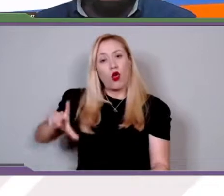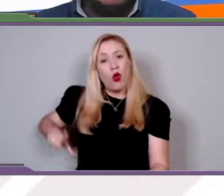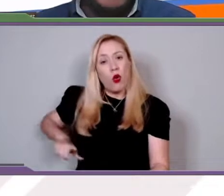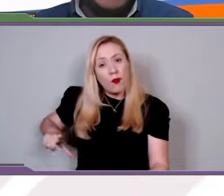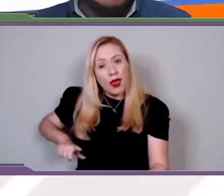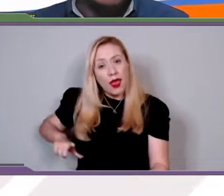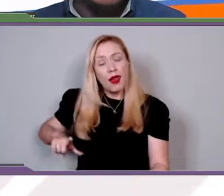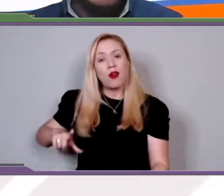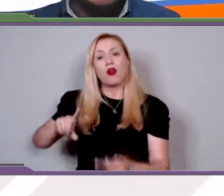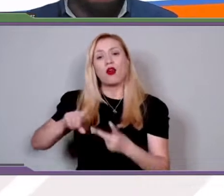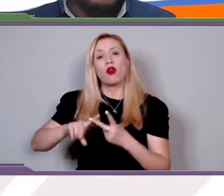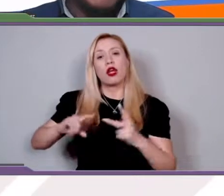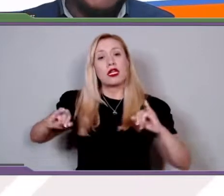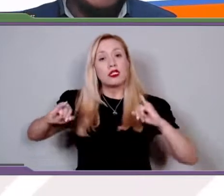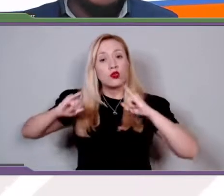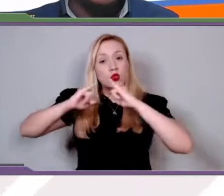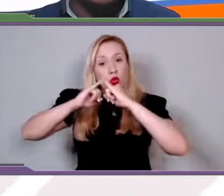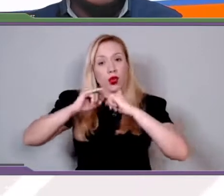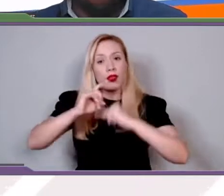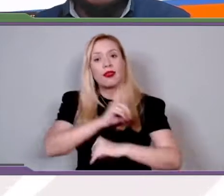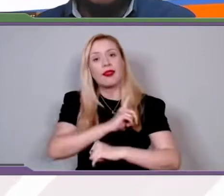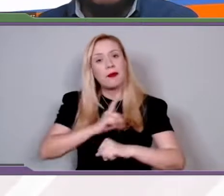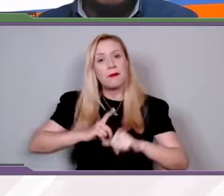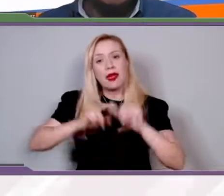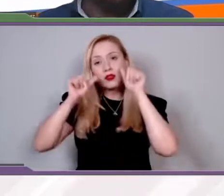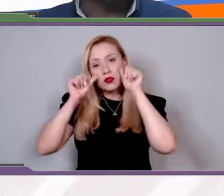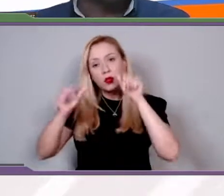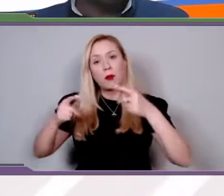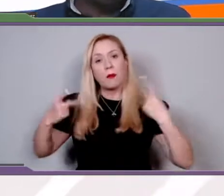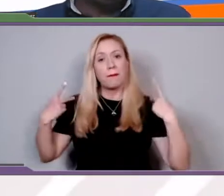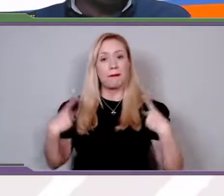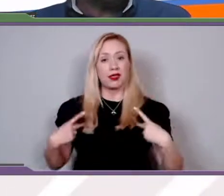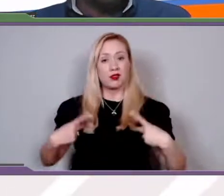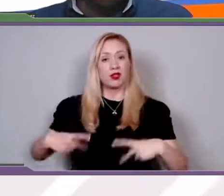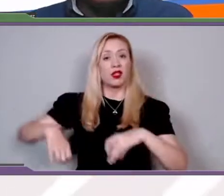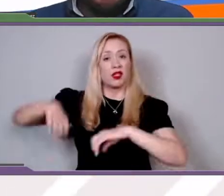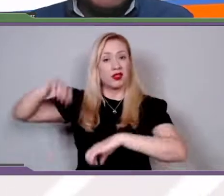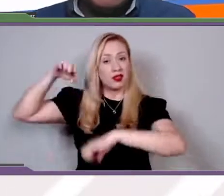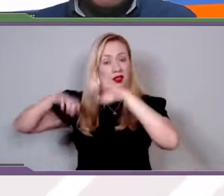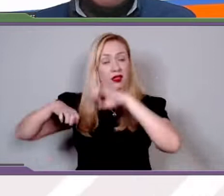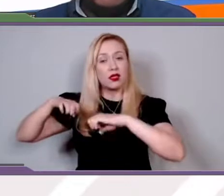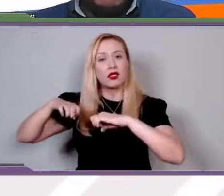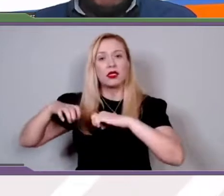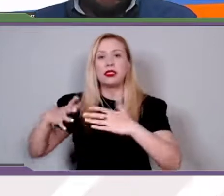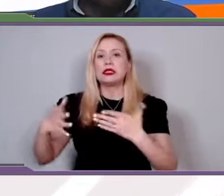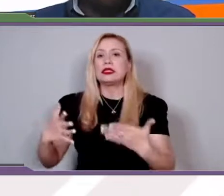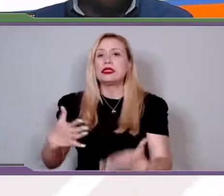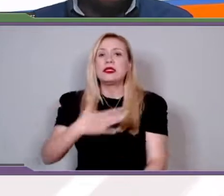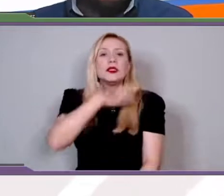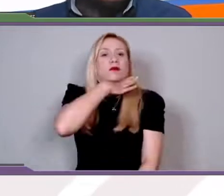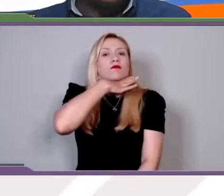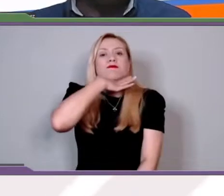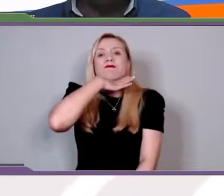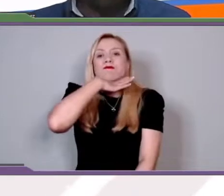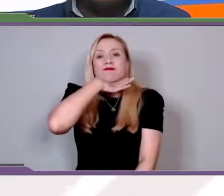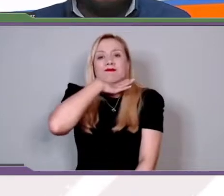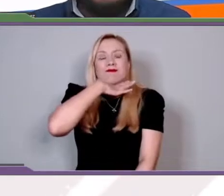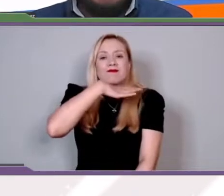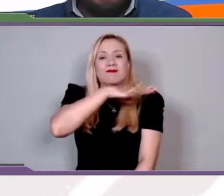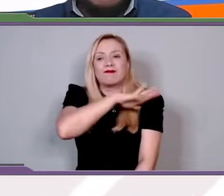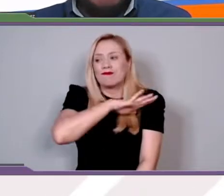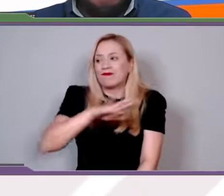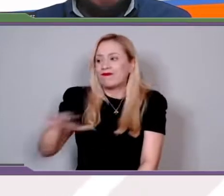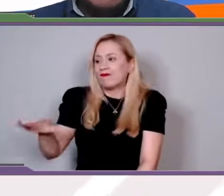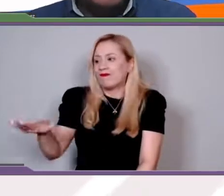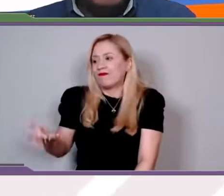de instituciones que tenían que brindar la atención a la persona mayor, se vieron rebasadas, pero se vieron rebasadas no por la